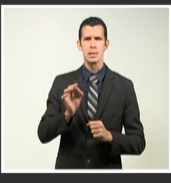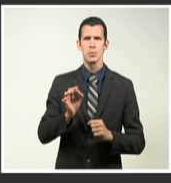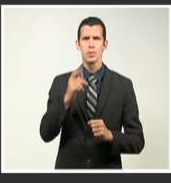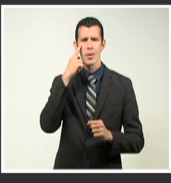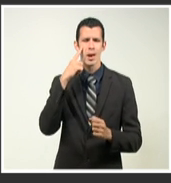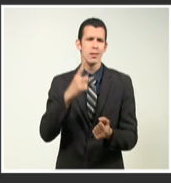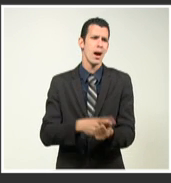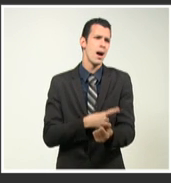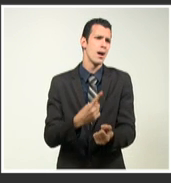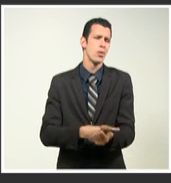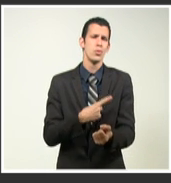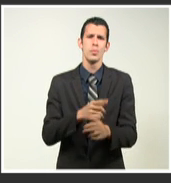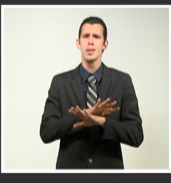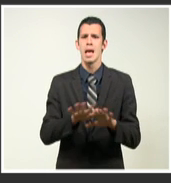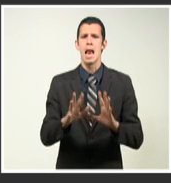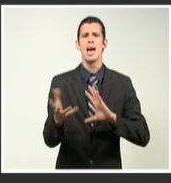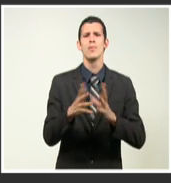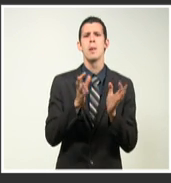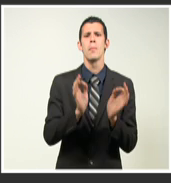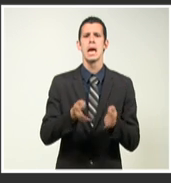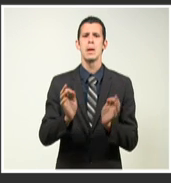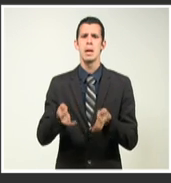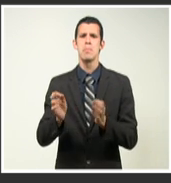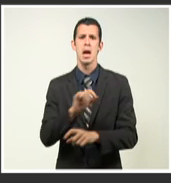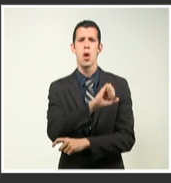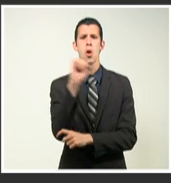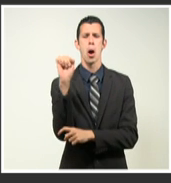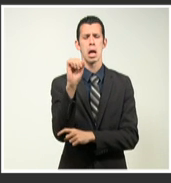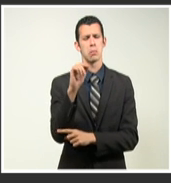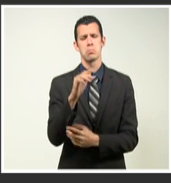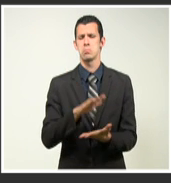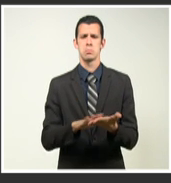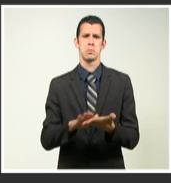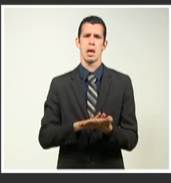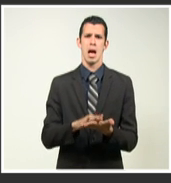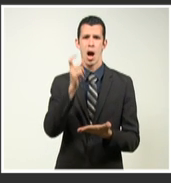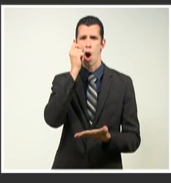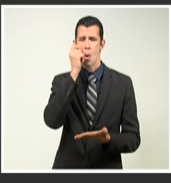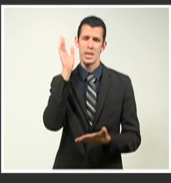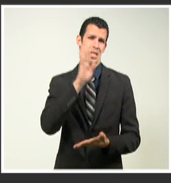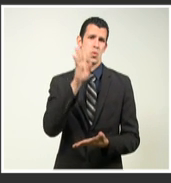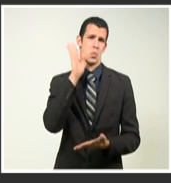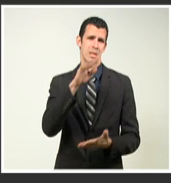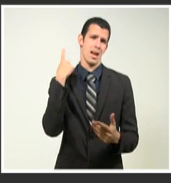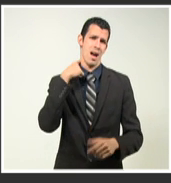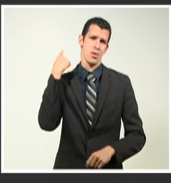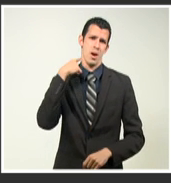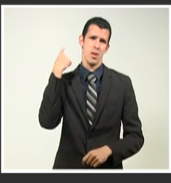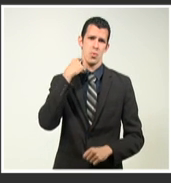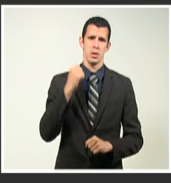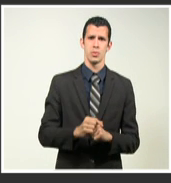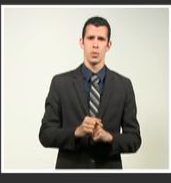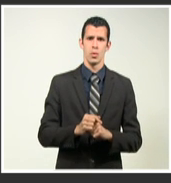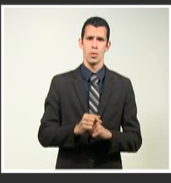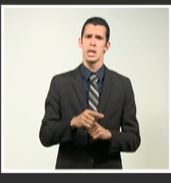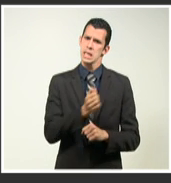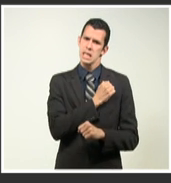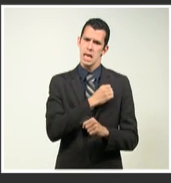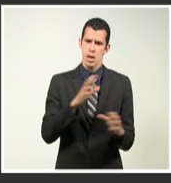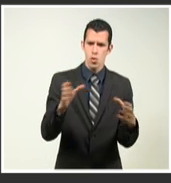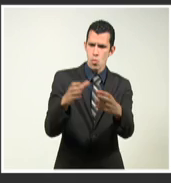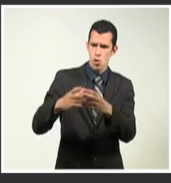Ferrer, delincuente común, con un historial delictivo considerable, promotor de acciones contrarrevolucionarias, presunto